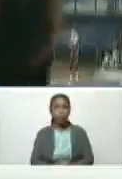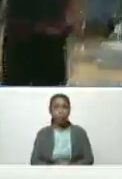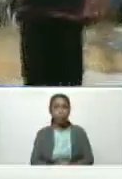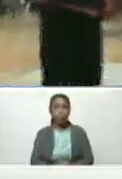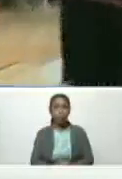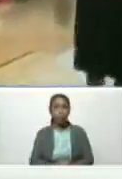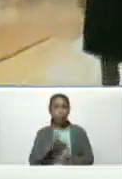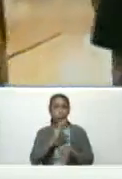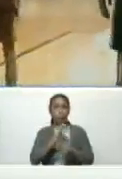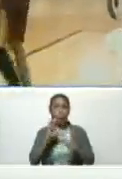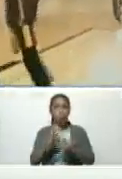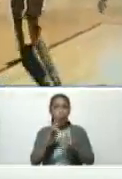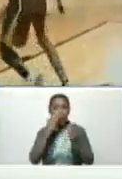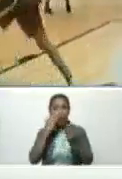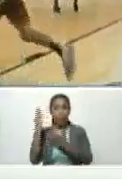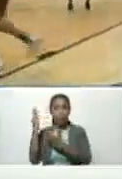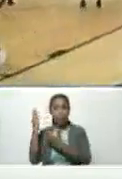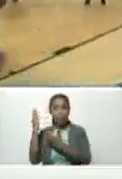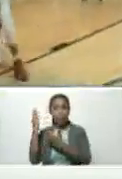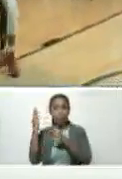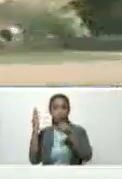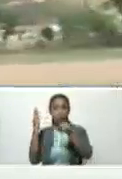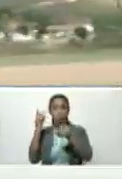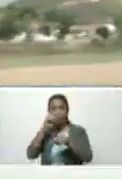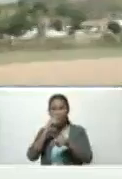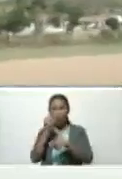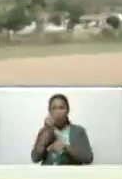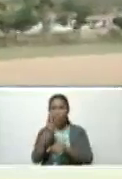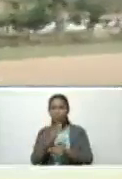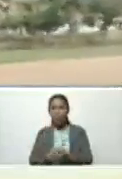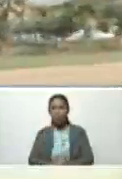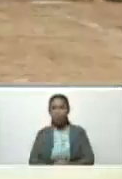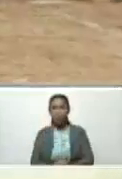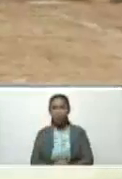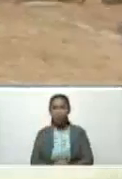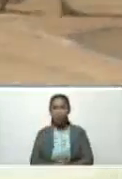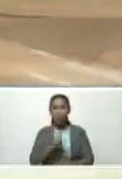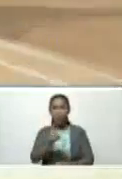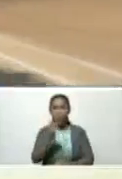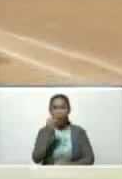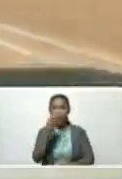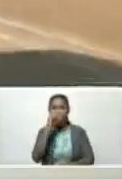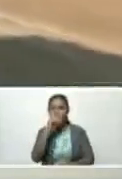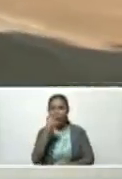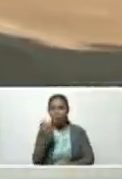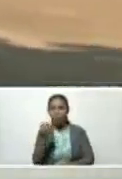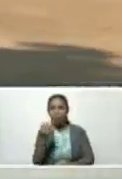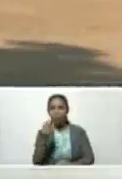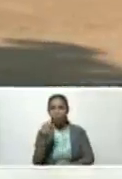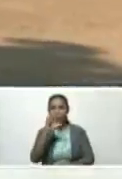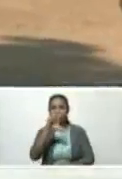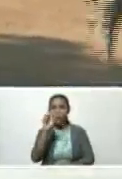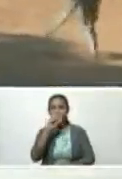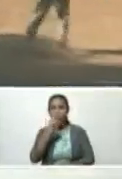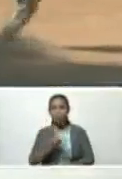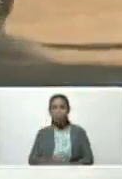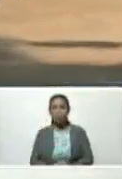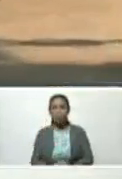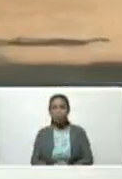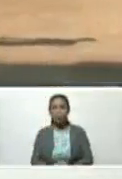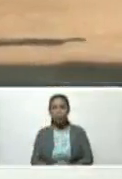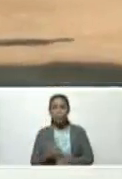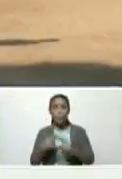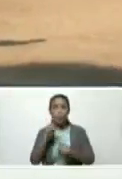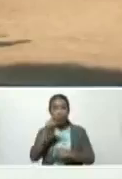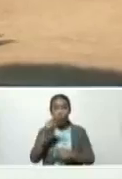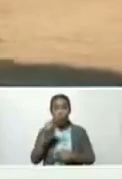La cultura, mira, aquí está este muchacho. ¿Qué edad tienes ya? ¿Qué edad tienes? 30. 30. Pero tienes